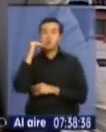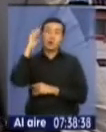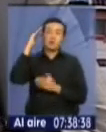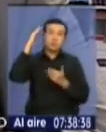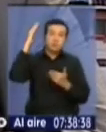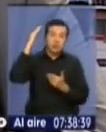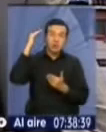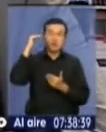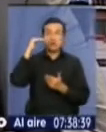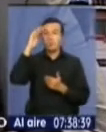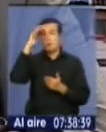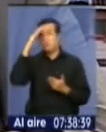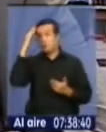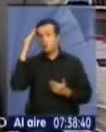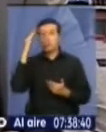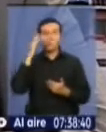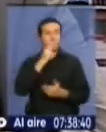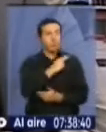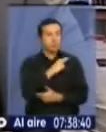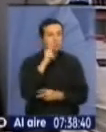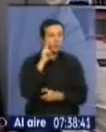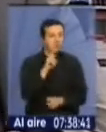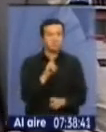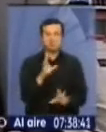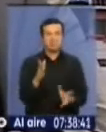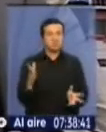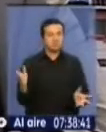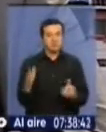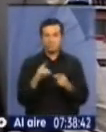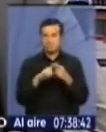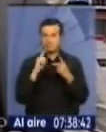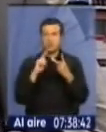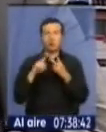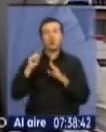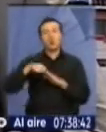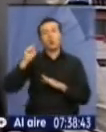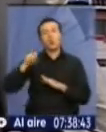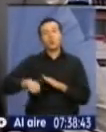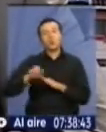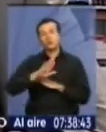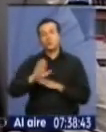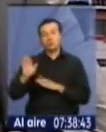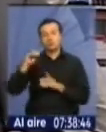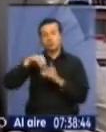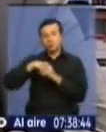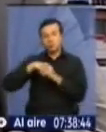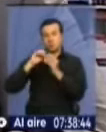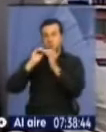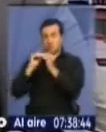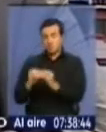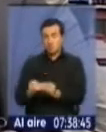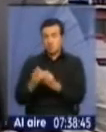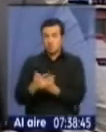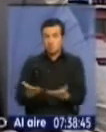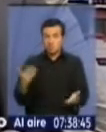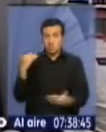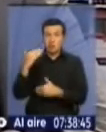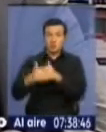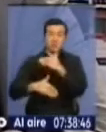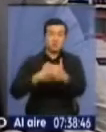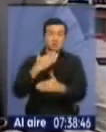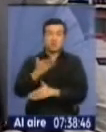político y no la academia, la investigación, y por supuesto los jueces que formas dentro de ese esquema, pues terminan